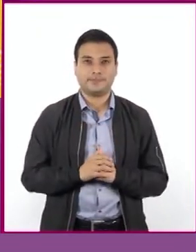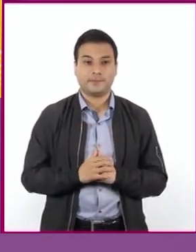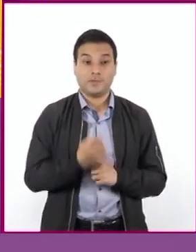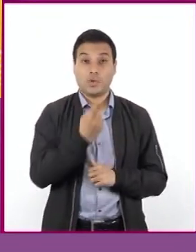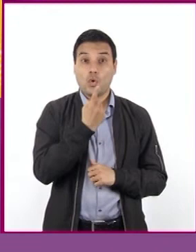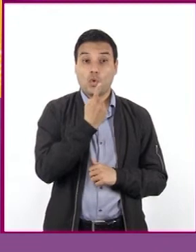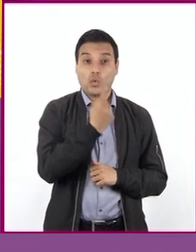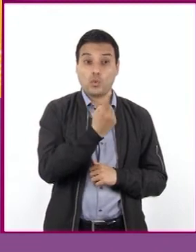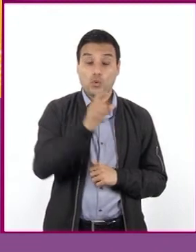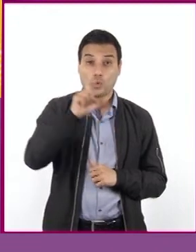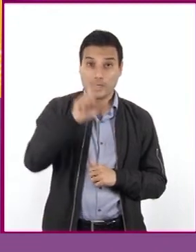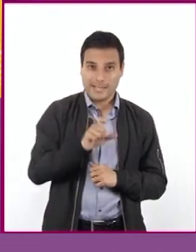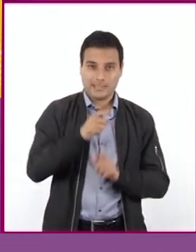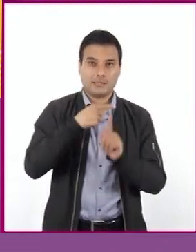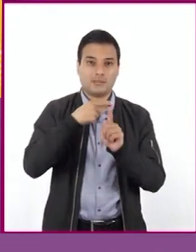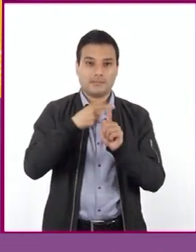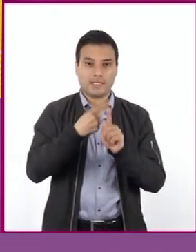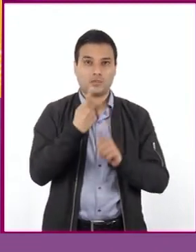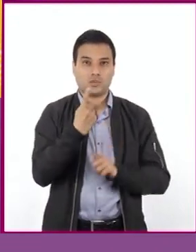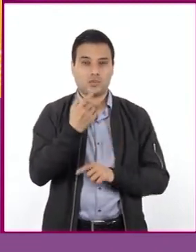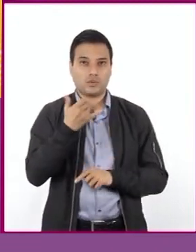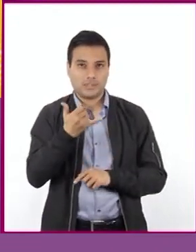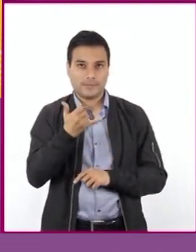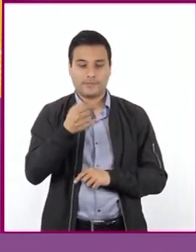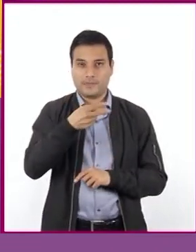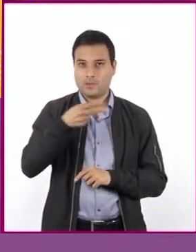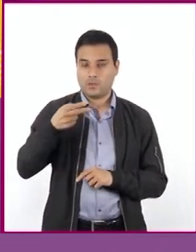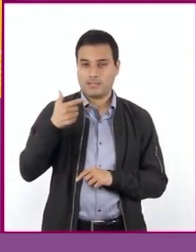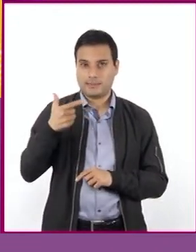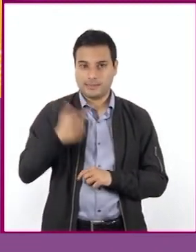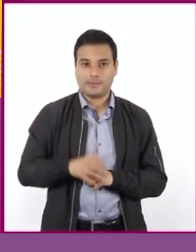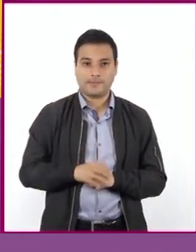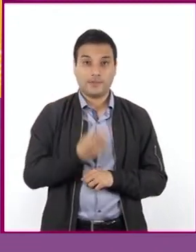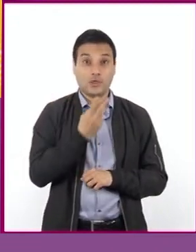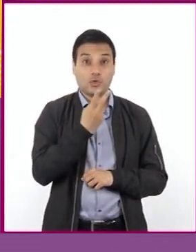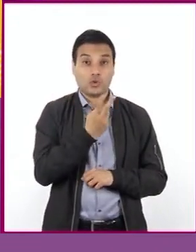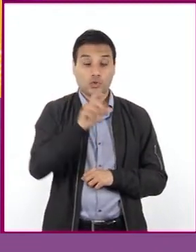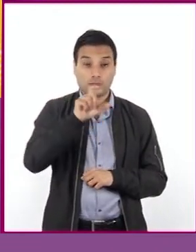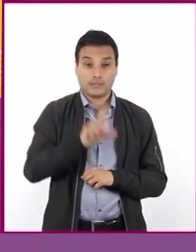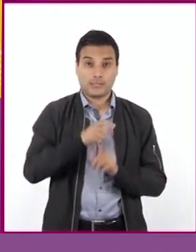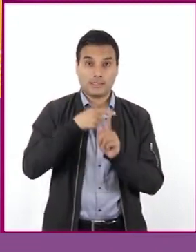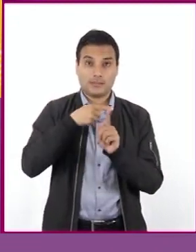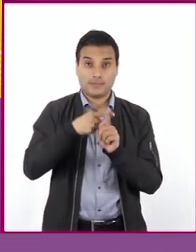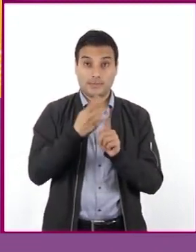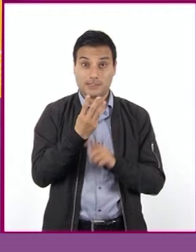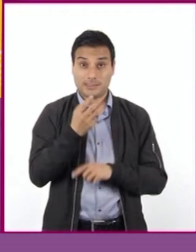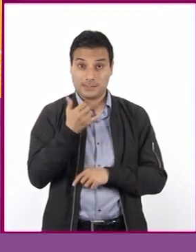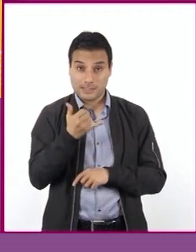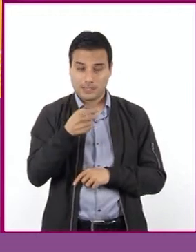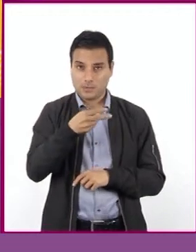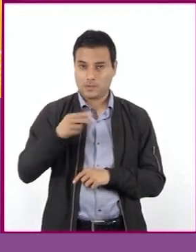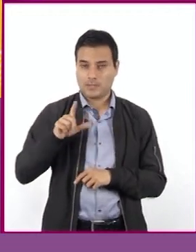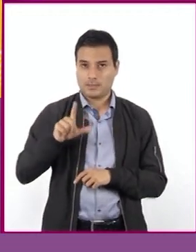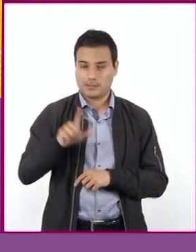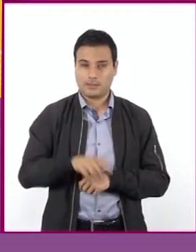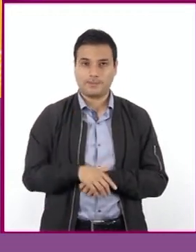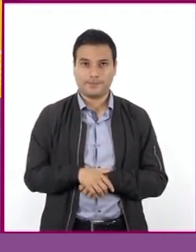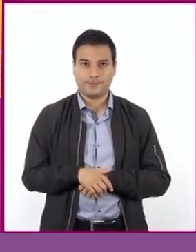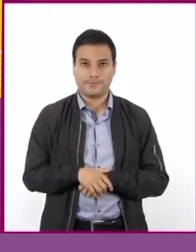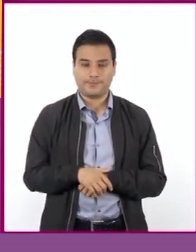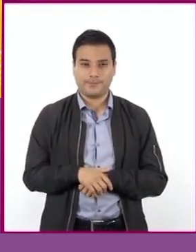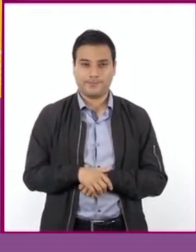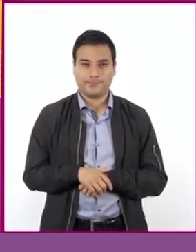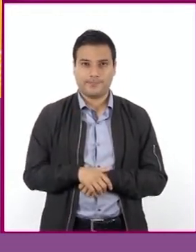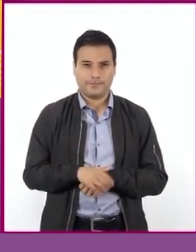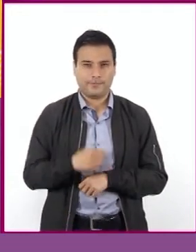1x más 1y igual a 7. 2x más 3y igual a 17. Para poder